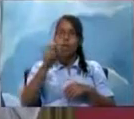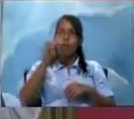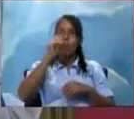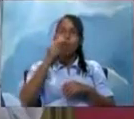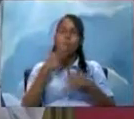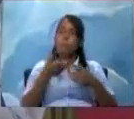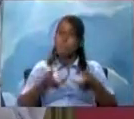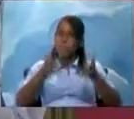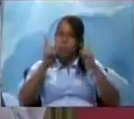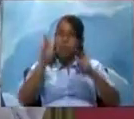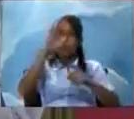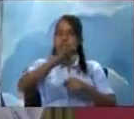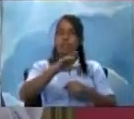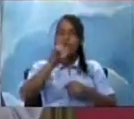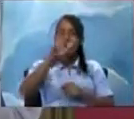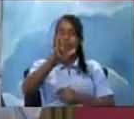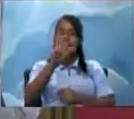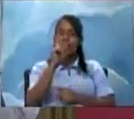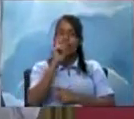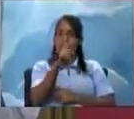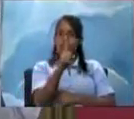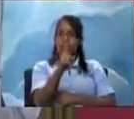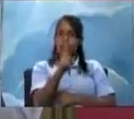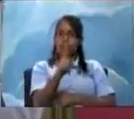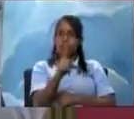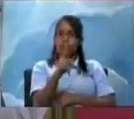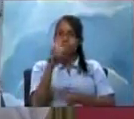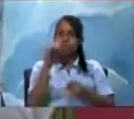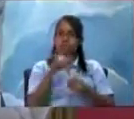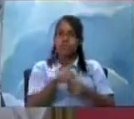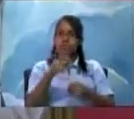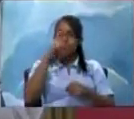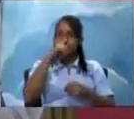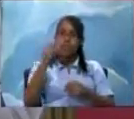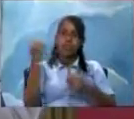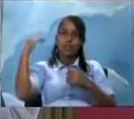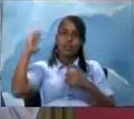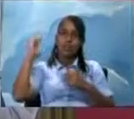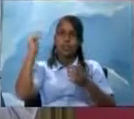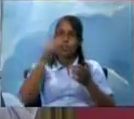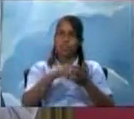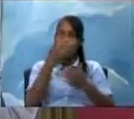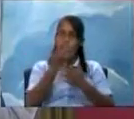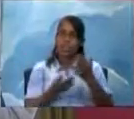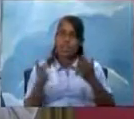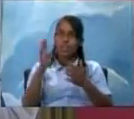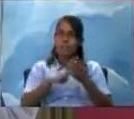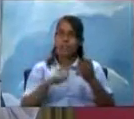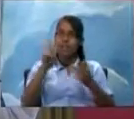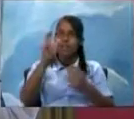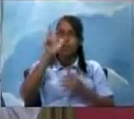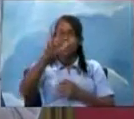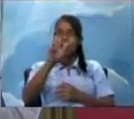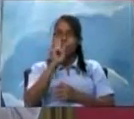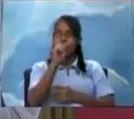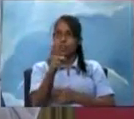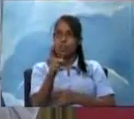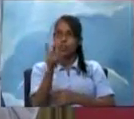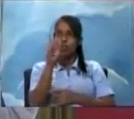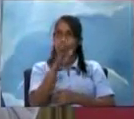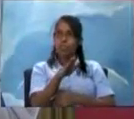permitió estar el 31, el año antepasado fui a la cárcel de Sabaneta y el